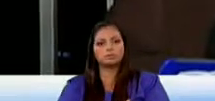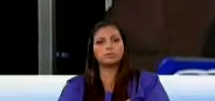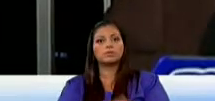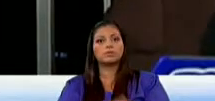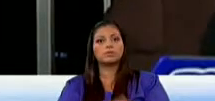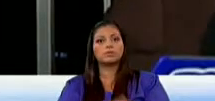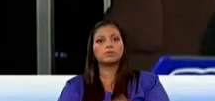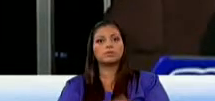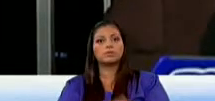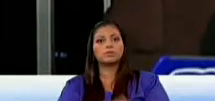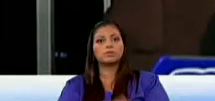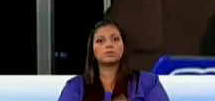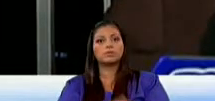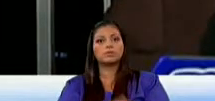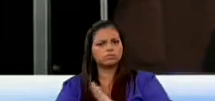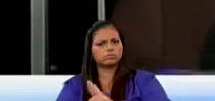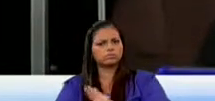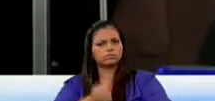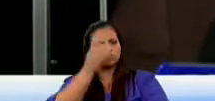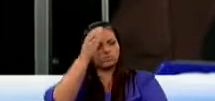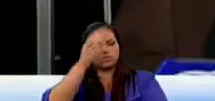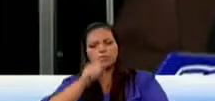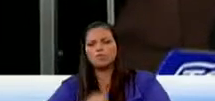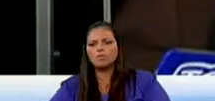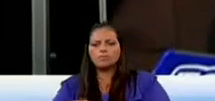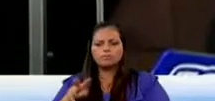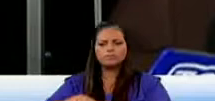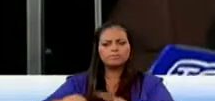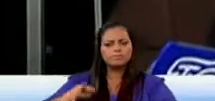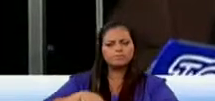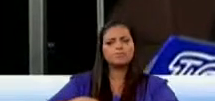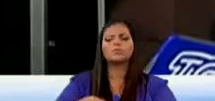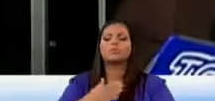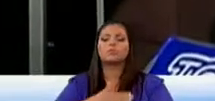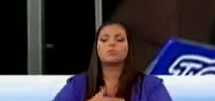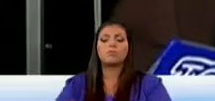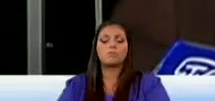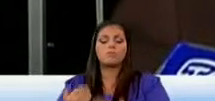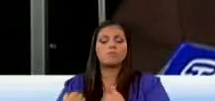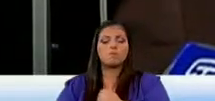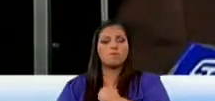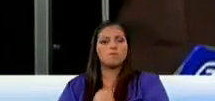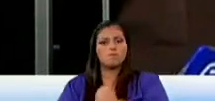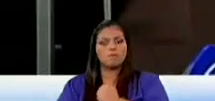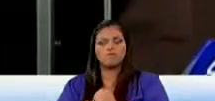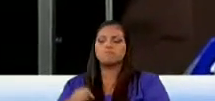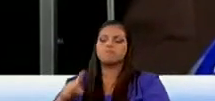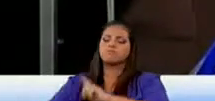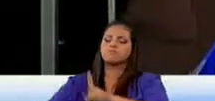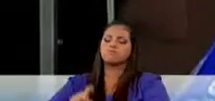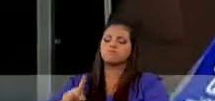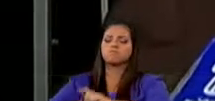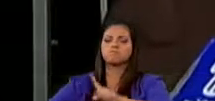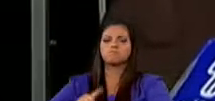fiscales pueden retener durante varias horas a ciudadanos que podrán colaborar y se les está tomando las versiones.